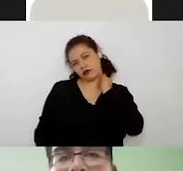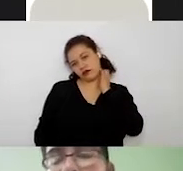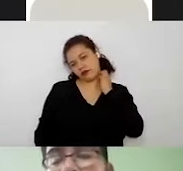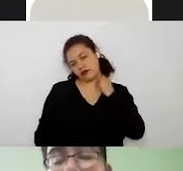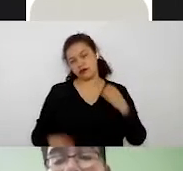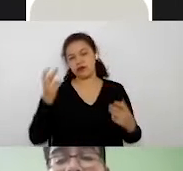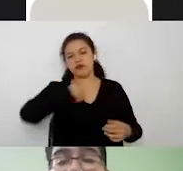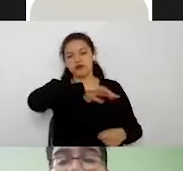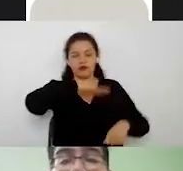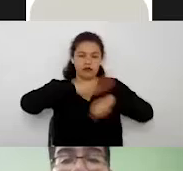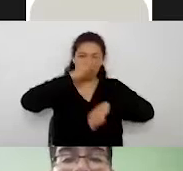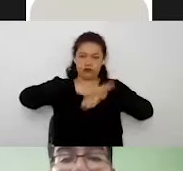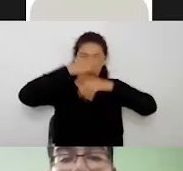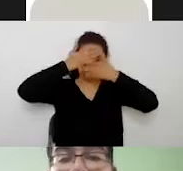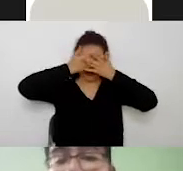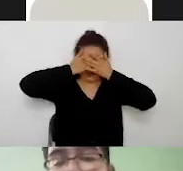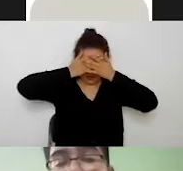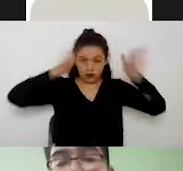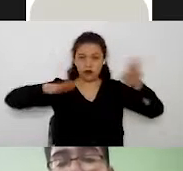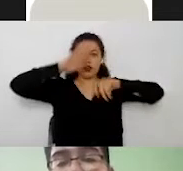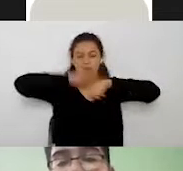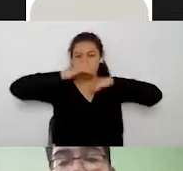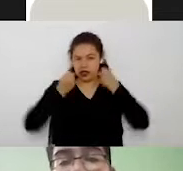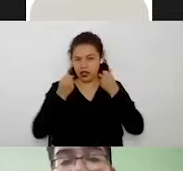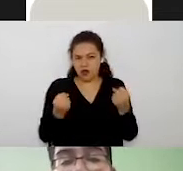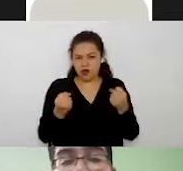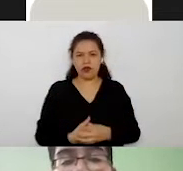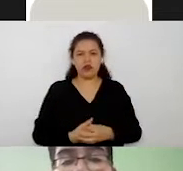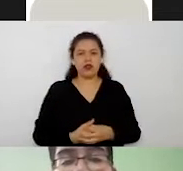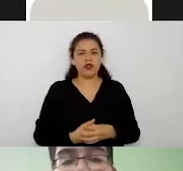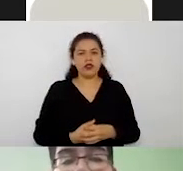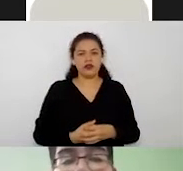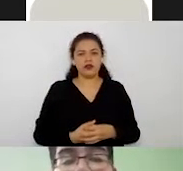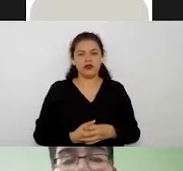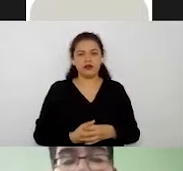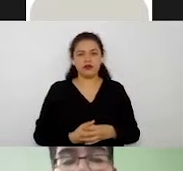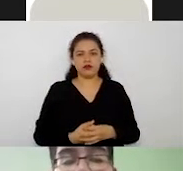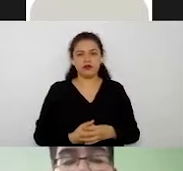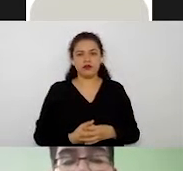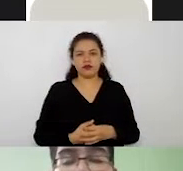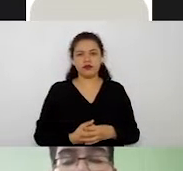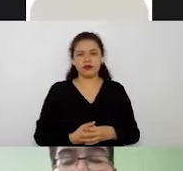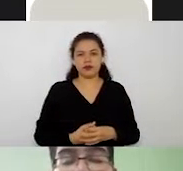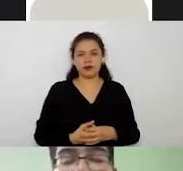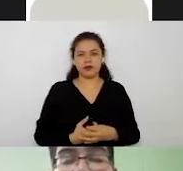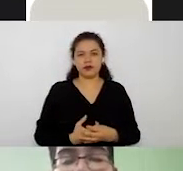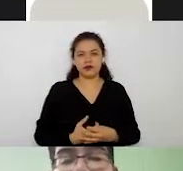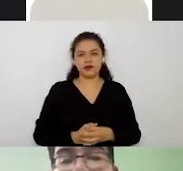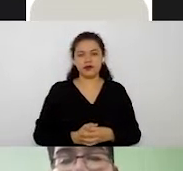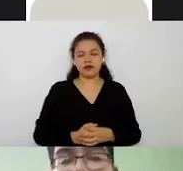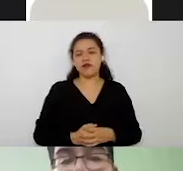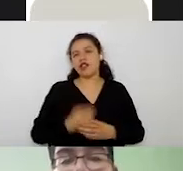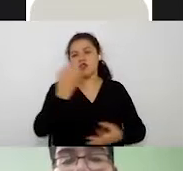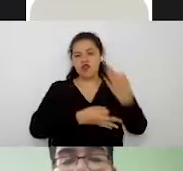conscientes posibles, lo más seguros posibles y ante todo el miedo